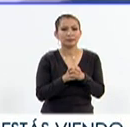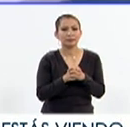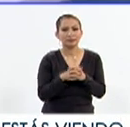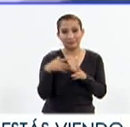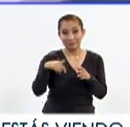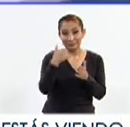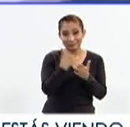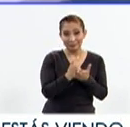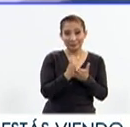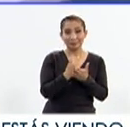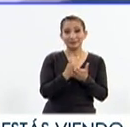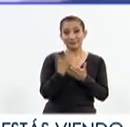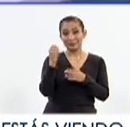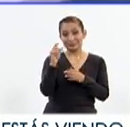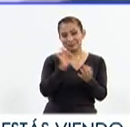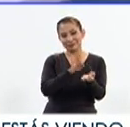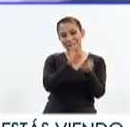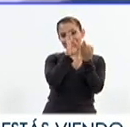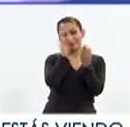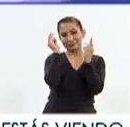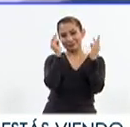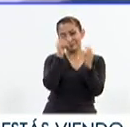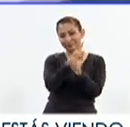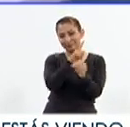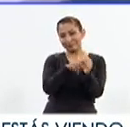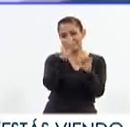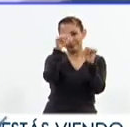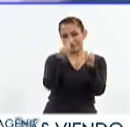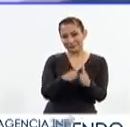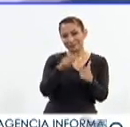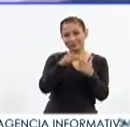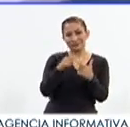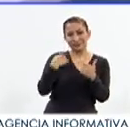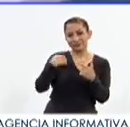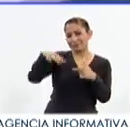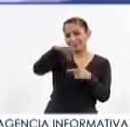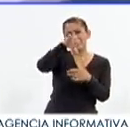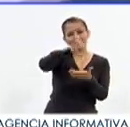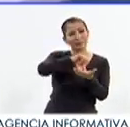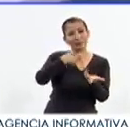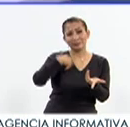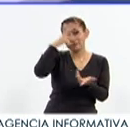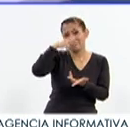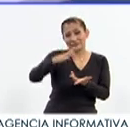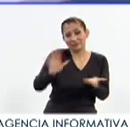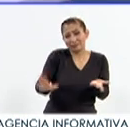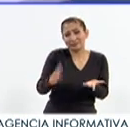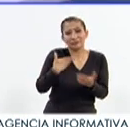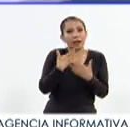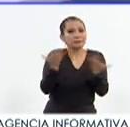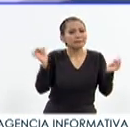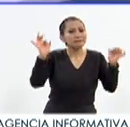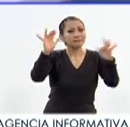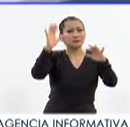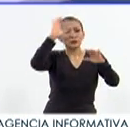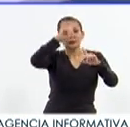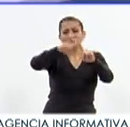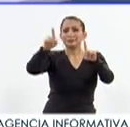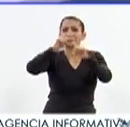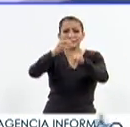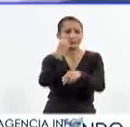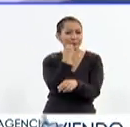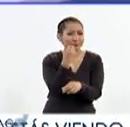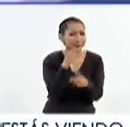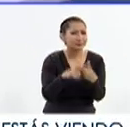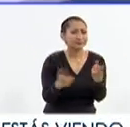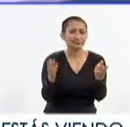lugar de nuestra ciudad, ¿no? Justo enfrente del Museo Nacional de Arte y en el centro histórico, que tiene una gran oferta cultural,